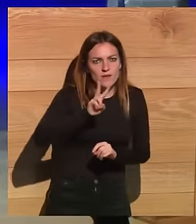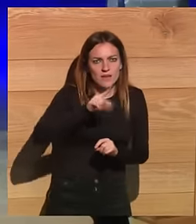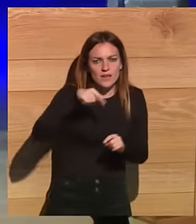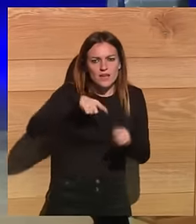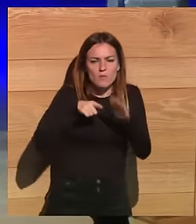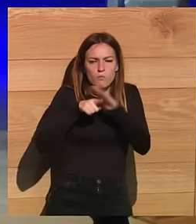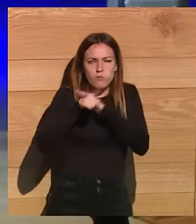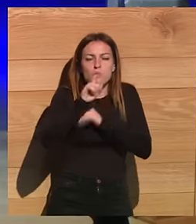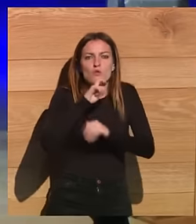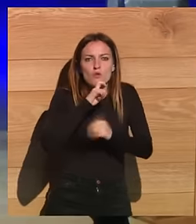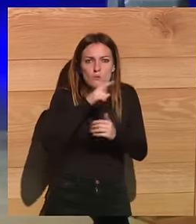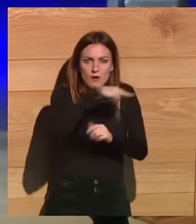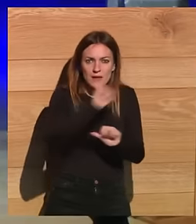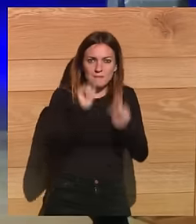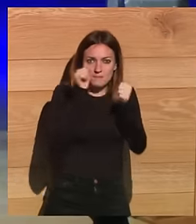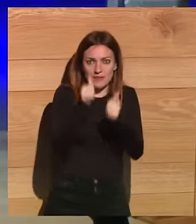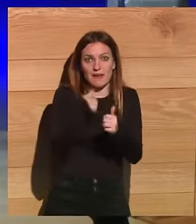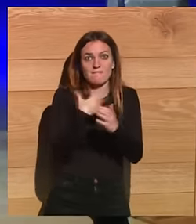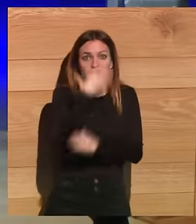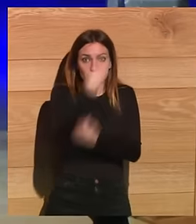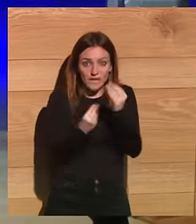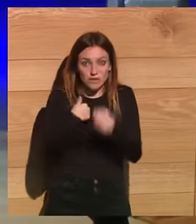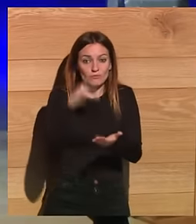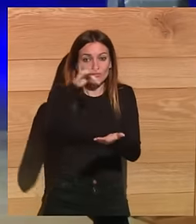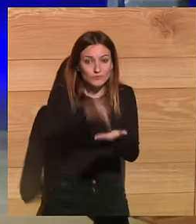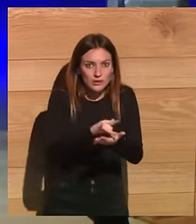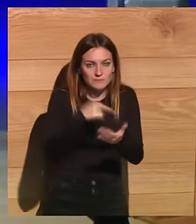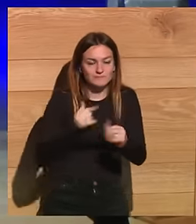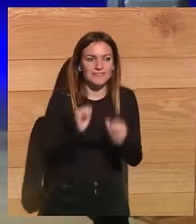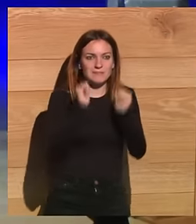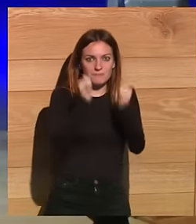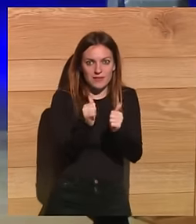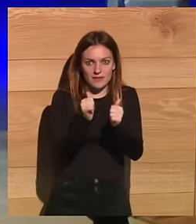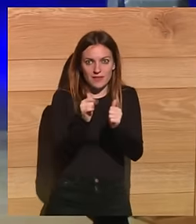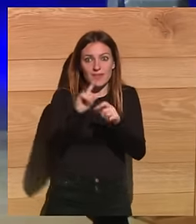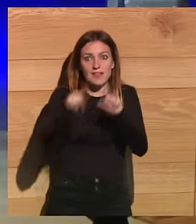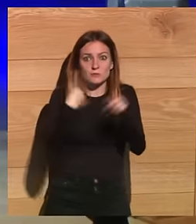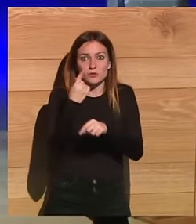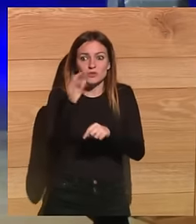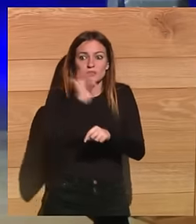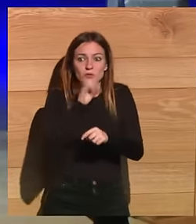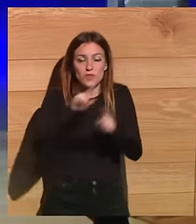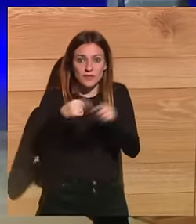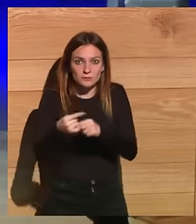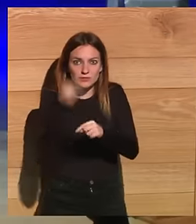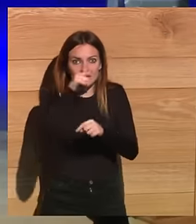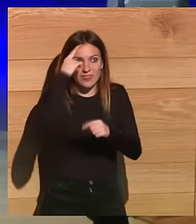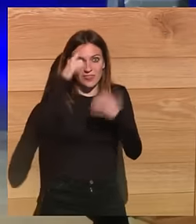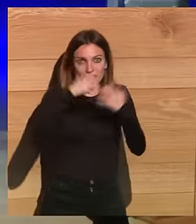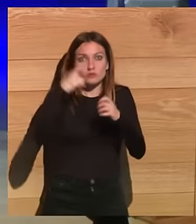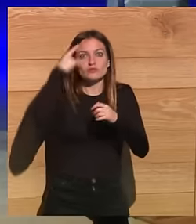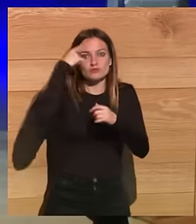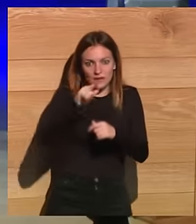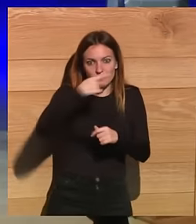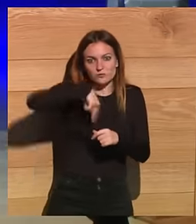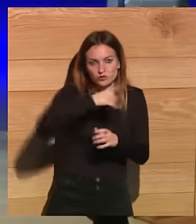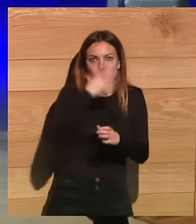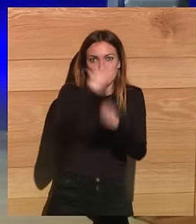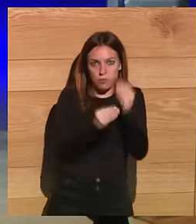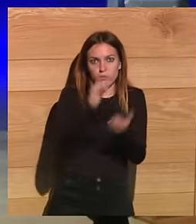en el momento en el que cometemos el error, y luego en menos de una décima de segundo el cerebro ya sabe que hemos cometido un